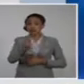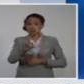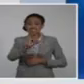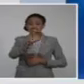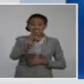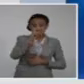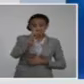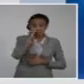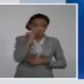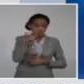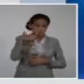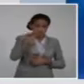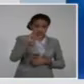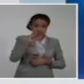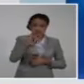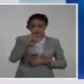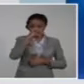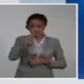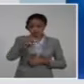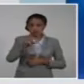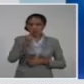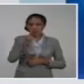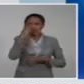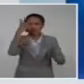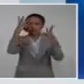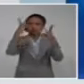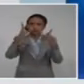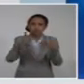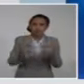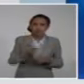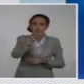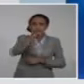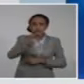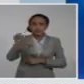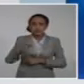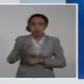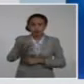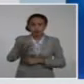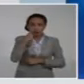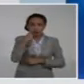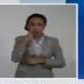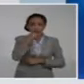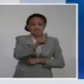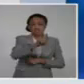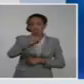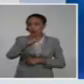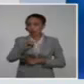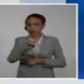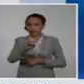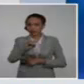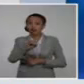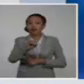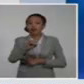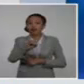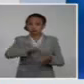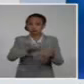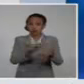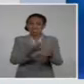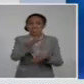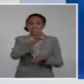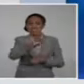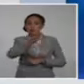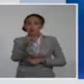años, miren qué cantidad de personas se diagnosticaron ayer con COVID, 190, el